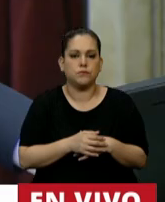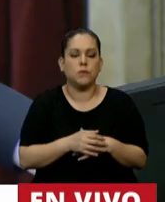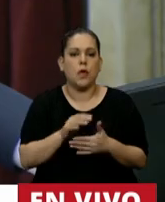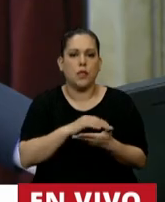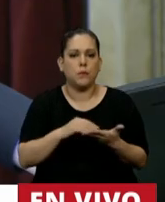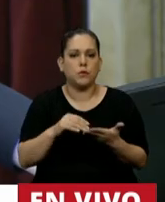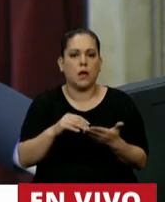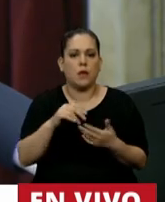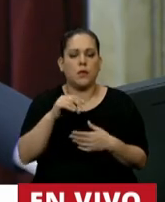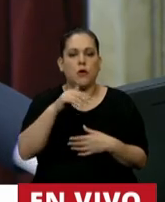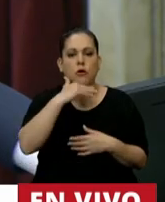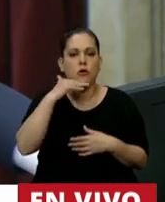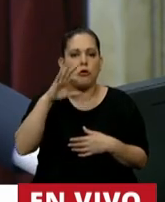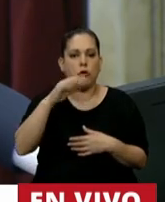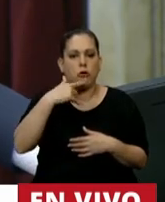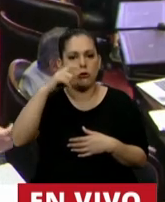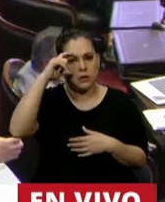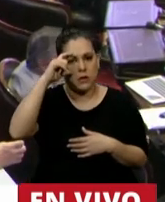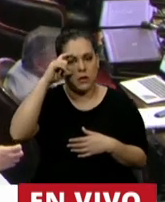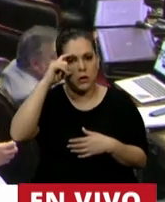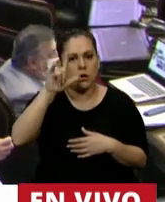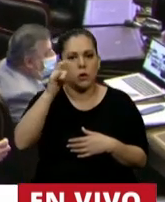diputado ramón josé luís